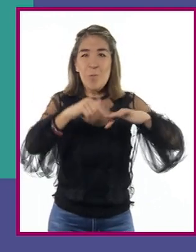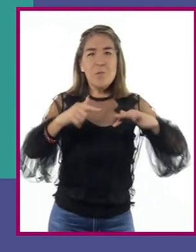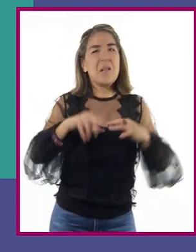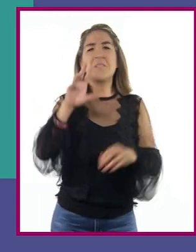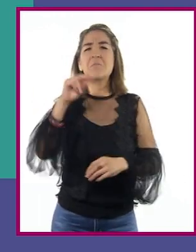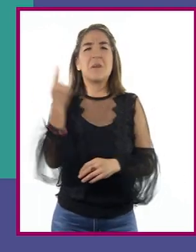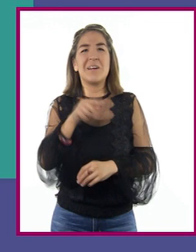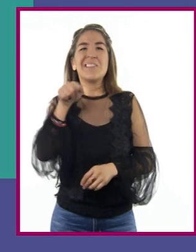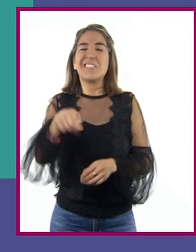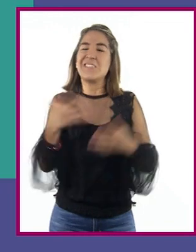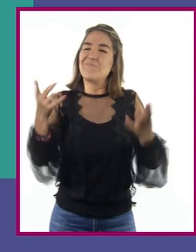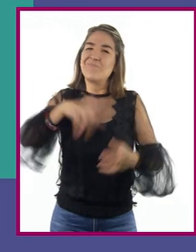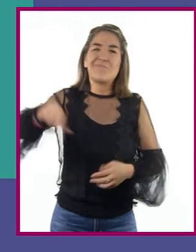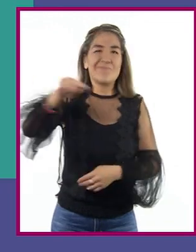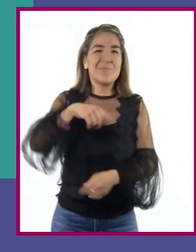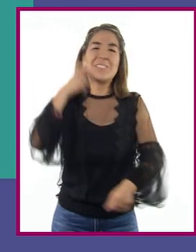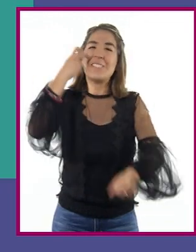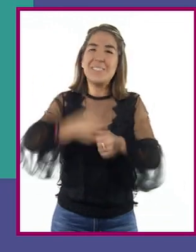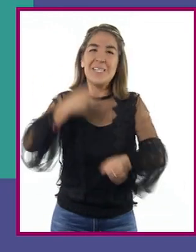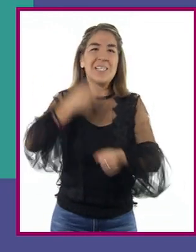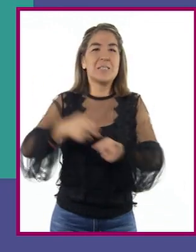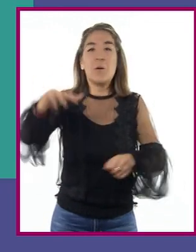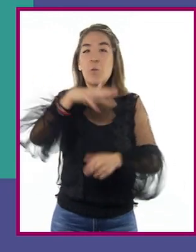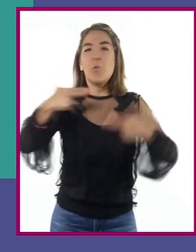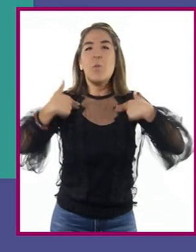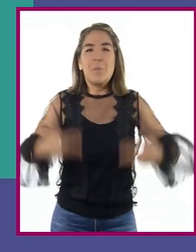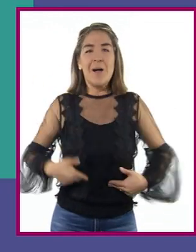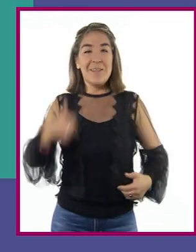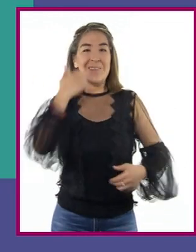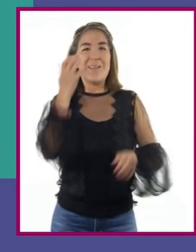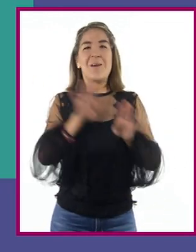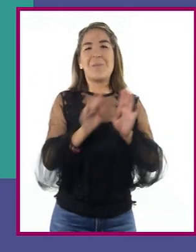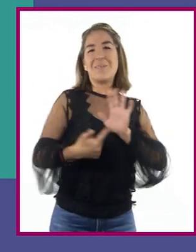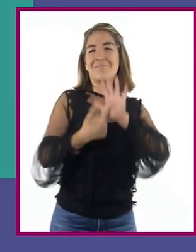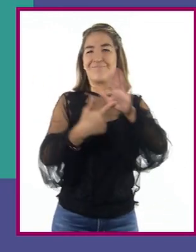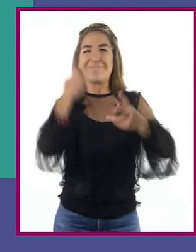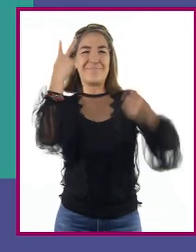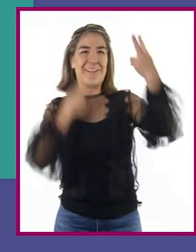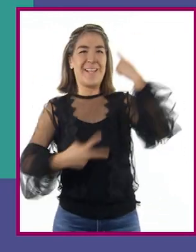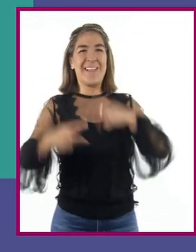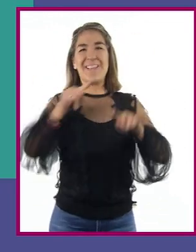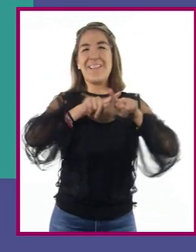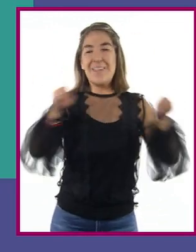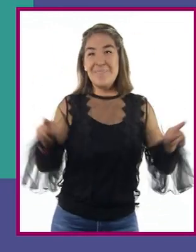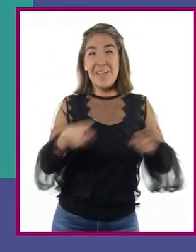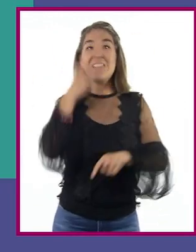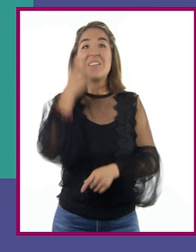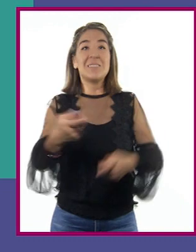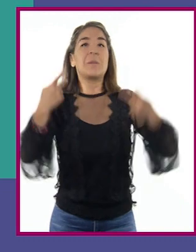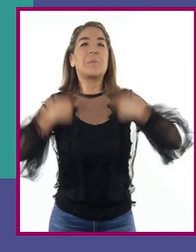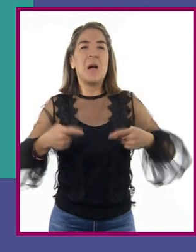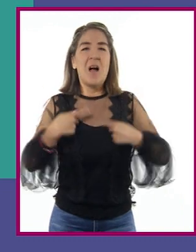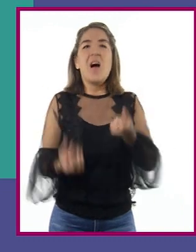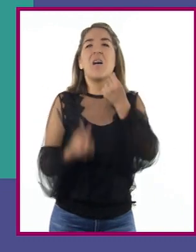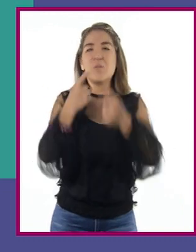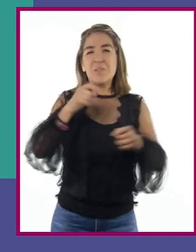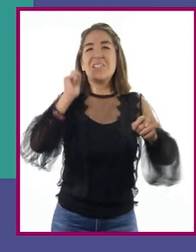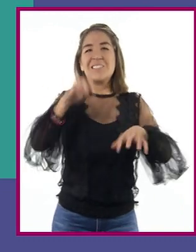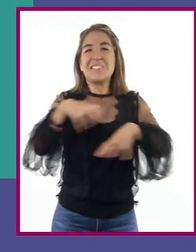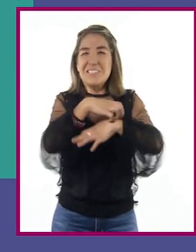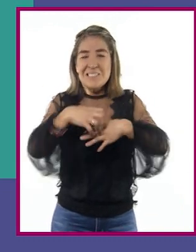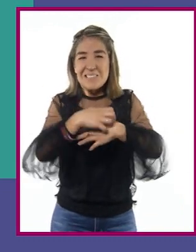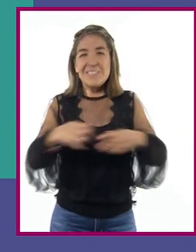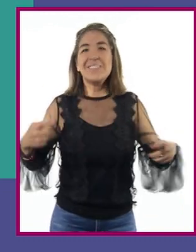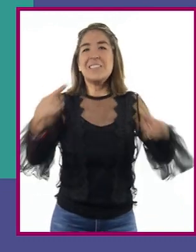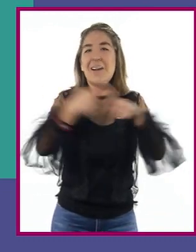es necia, pues es del ser humano querer distinguirse dentro de la sociedad, además de que hay personas alérgicas a ciertos